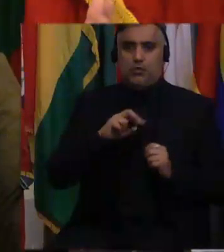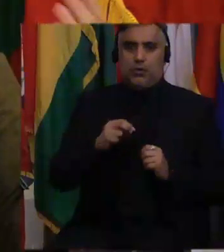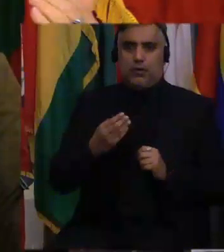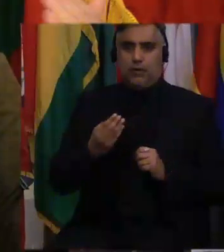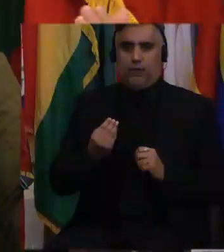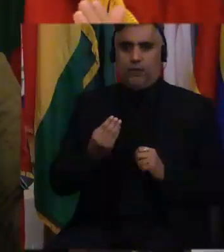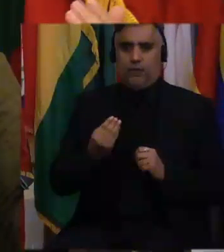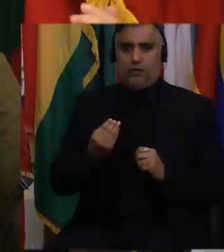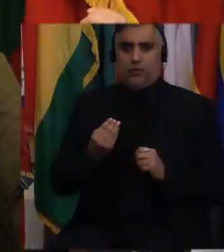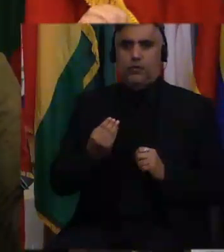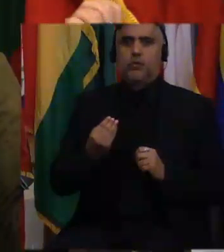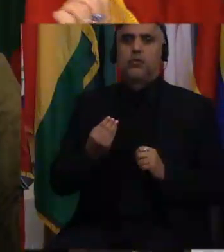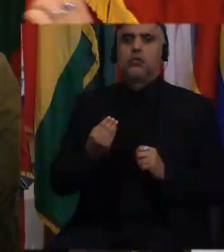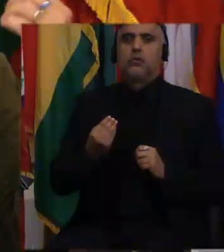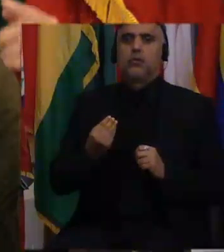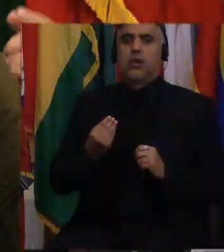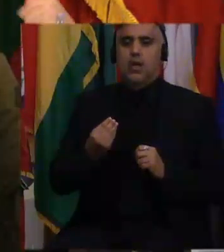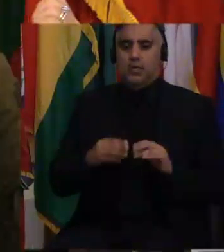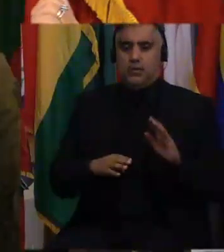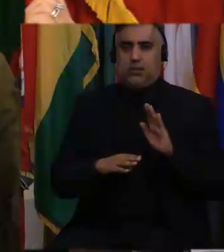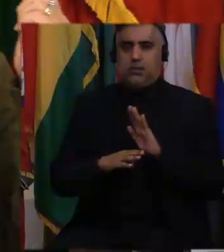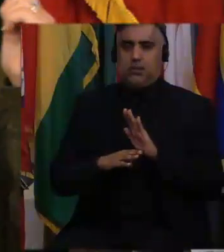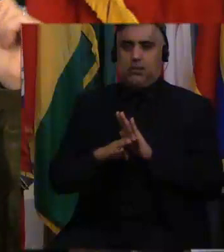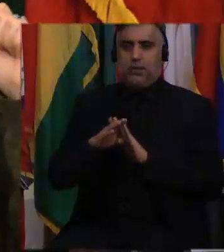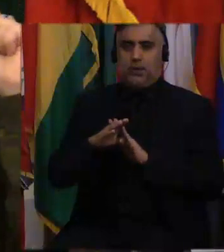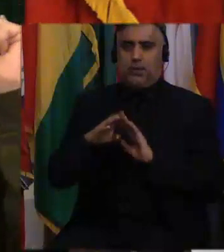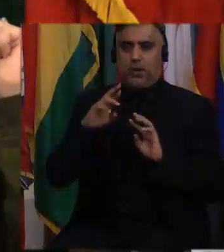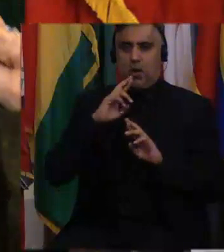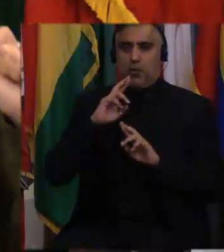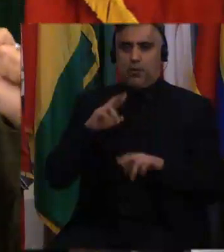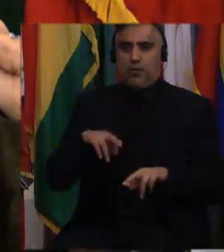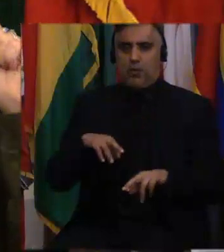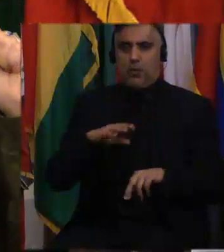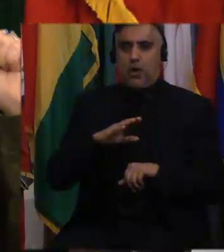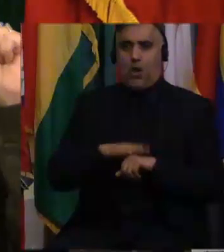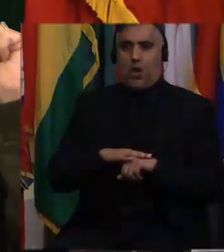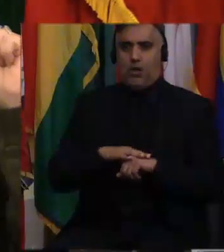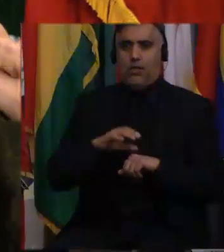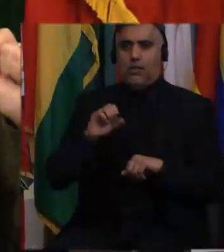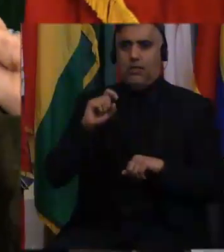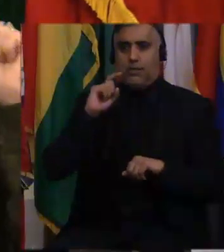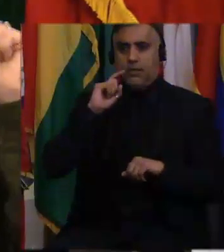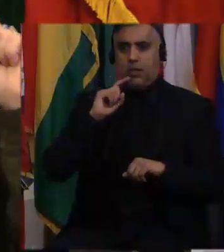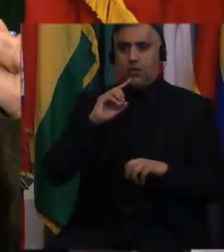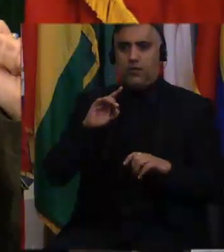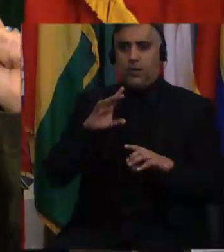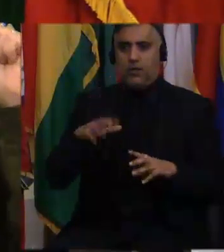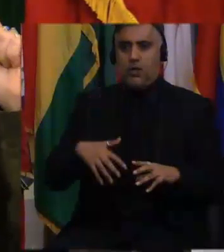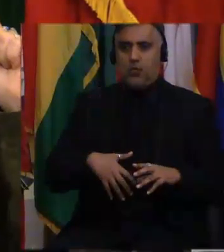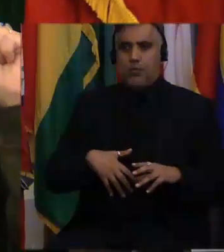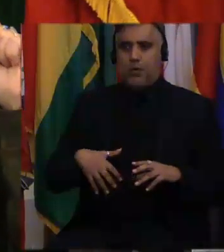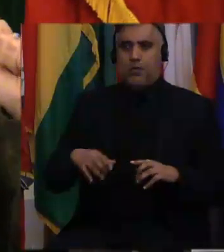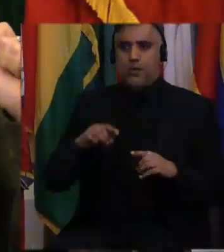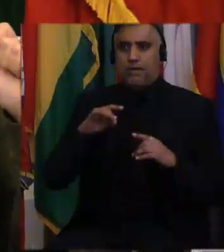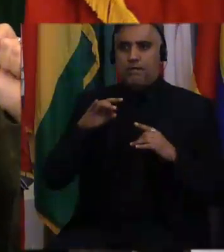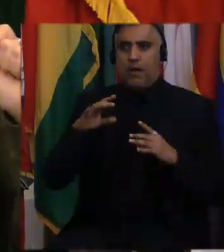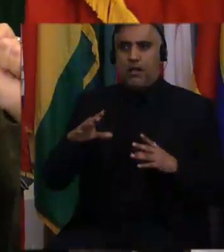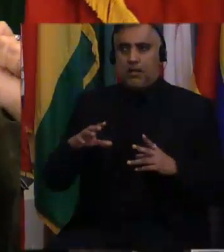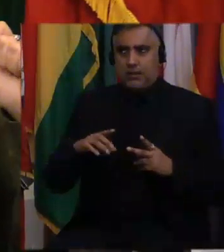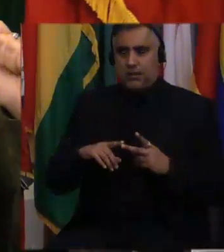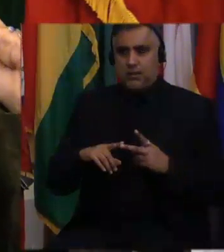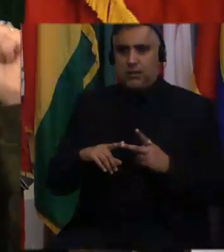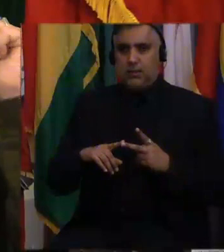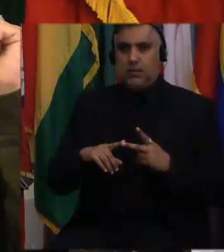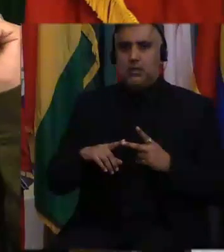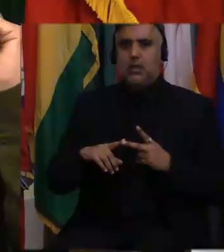sexuales y reproductivos y violencia sexual. Y en esa declaración se instaba a todos los